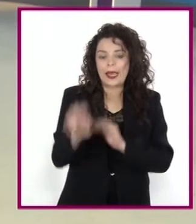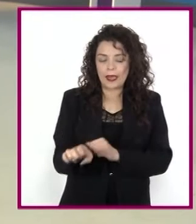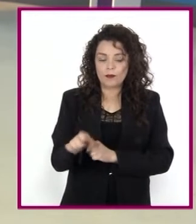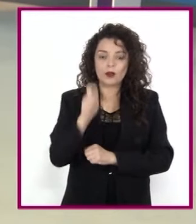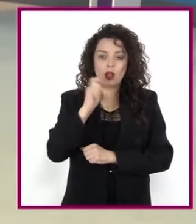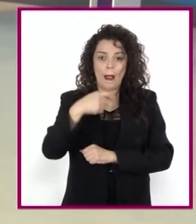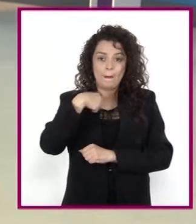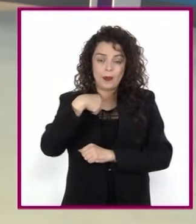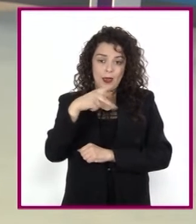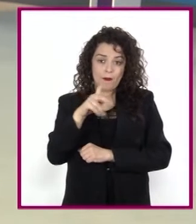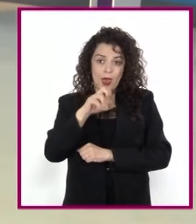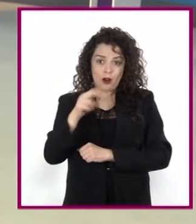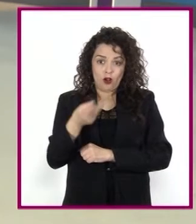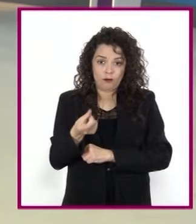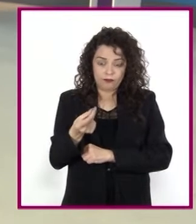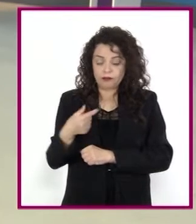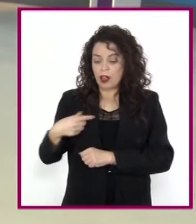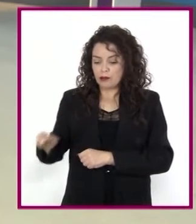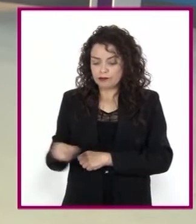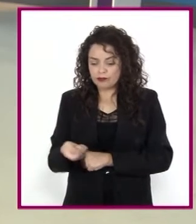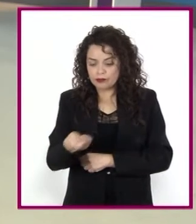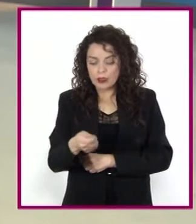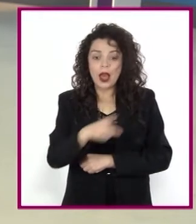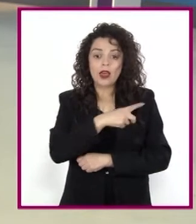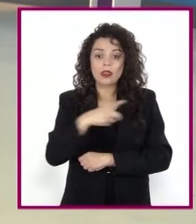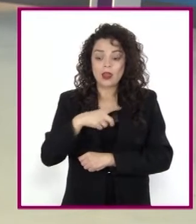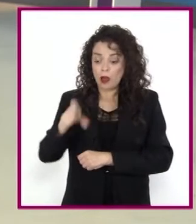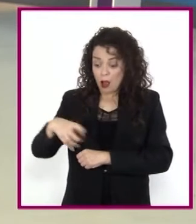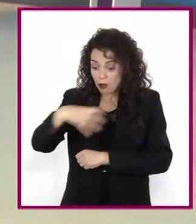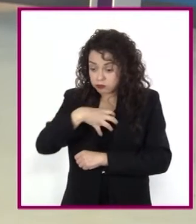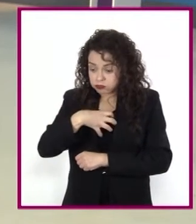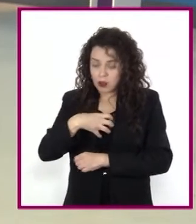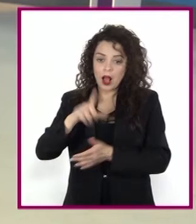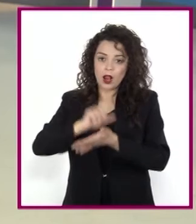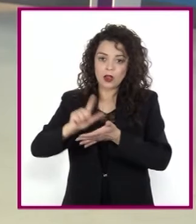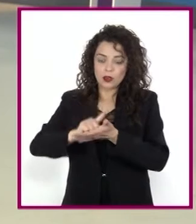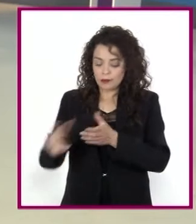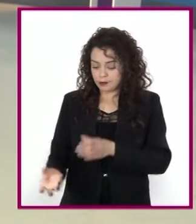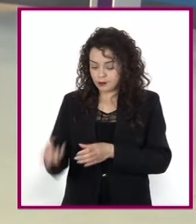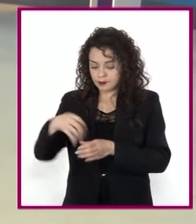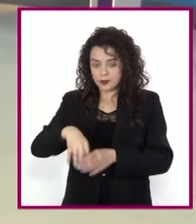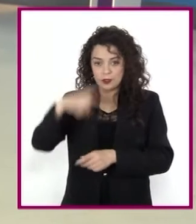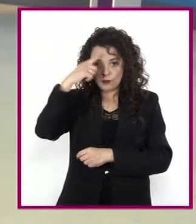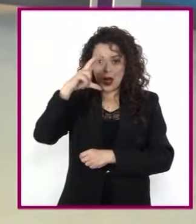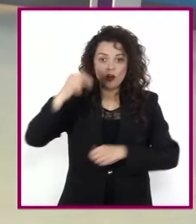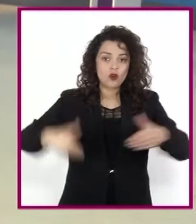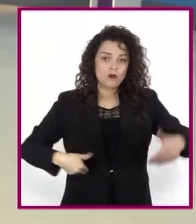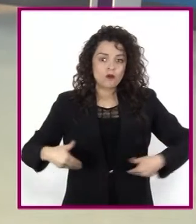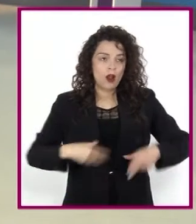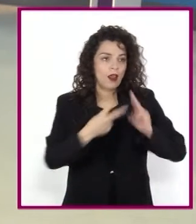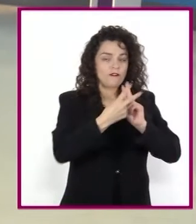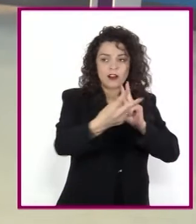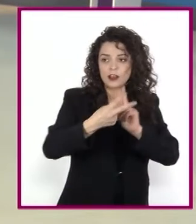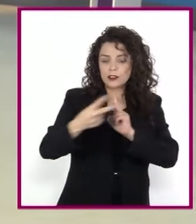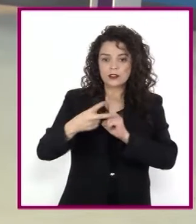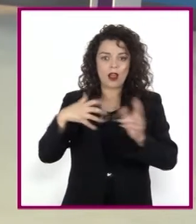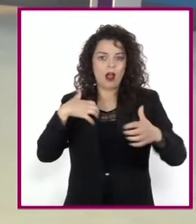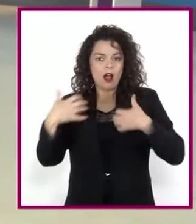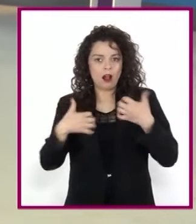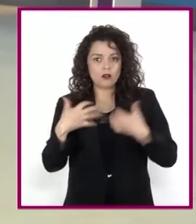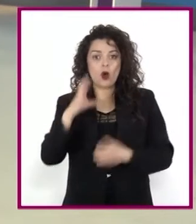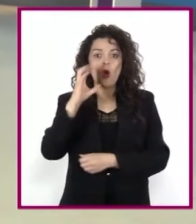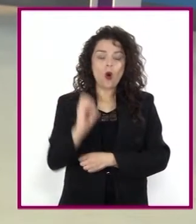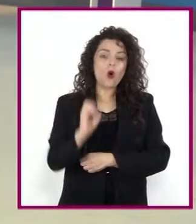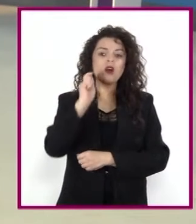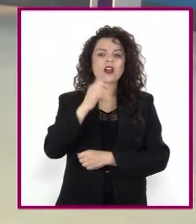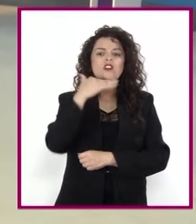nuestra mascota, debemos recoger las heces fecales para no molestar a nuestras vecinas y vecinos, ni dañar al medio